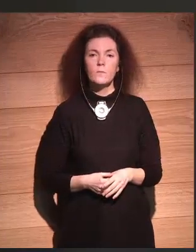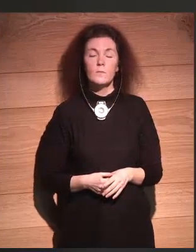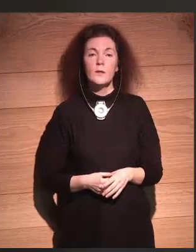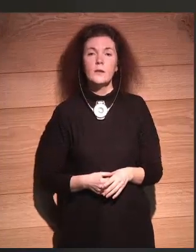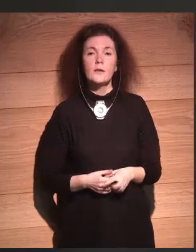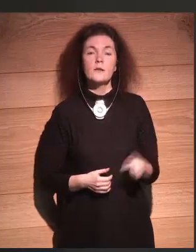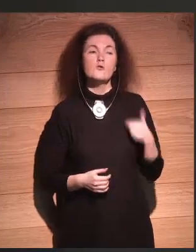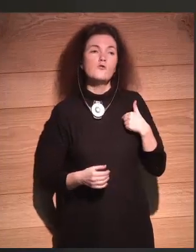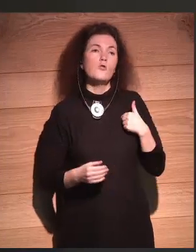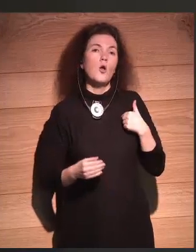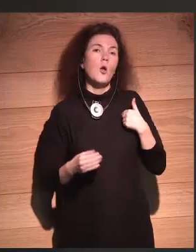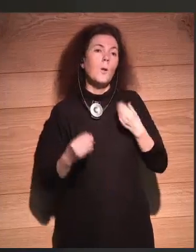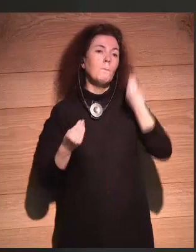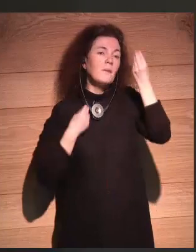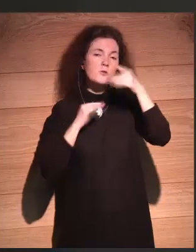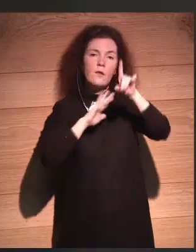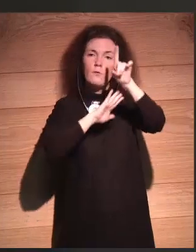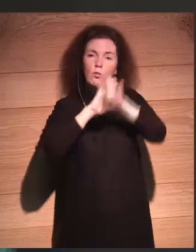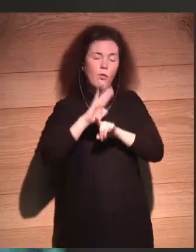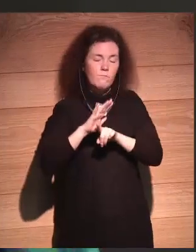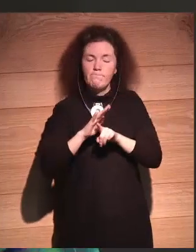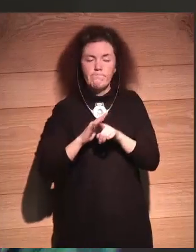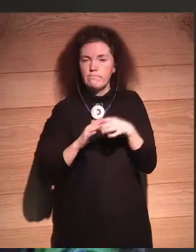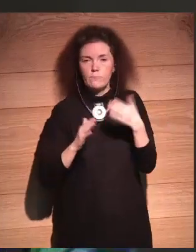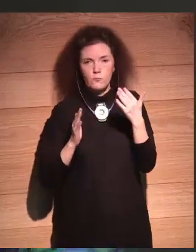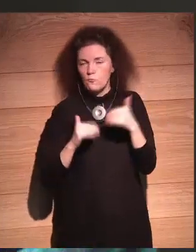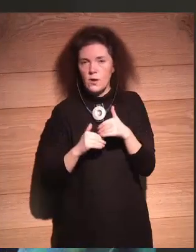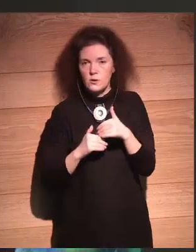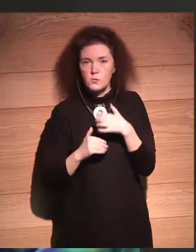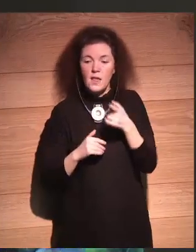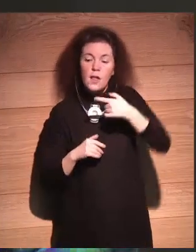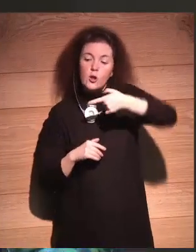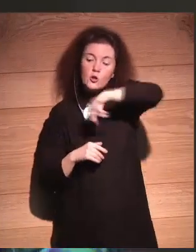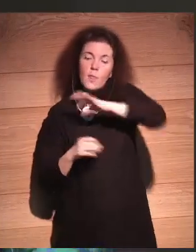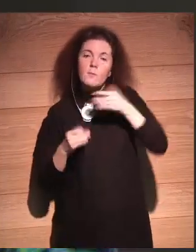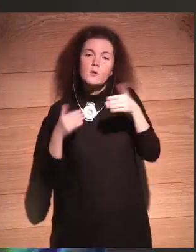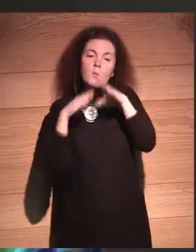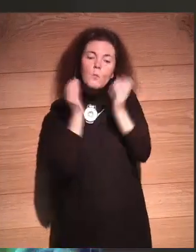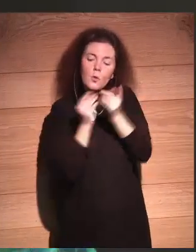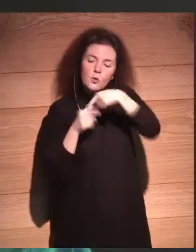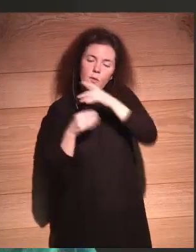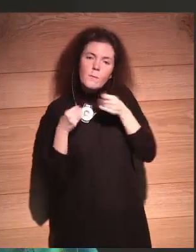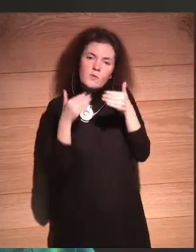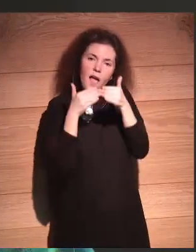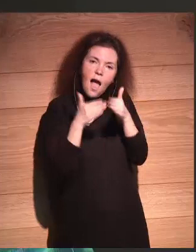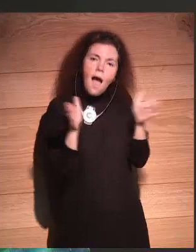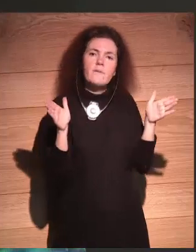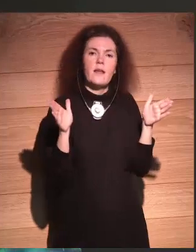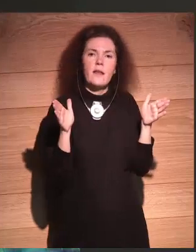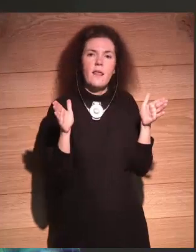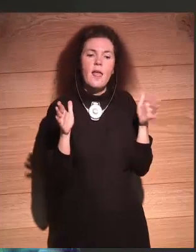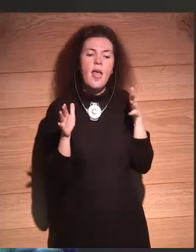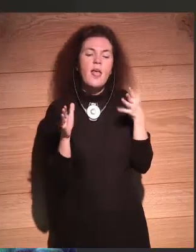Yo no creo que haya esa evolución hacia atrás. O sea, al contrario, tenemos que abrirnos al mundo y hacer lo mejor de